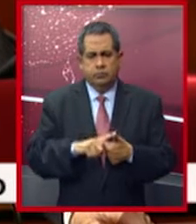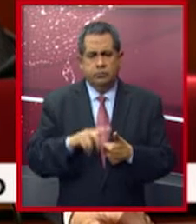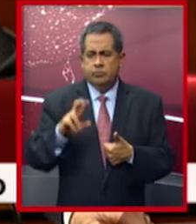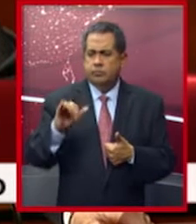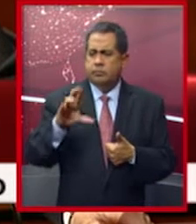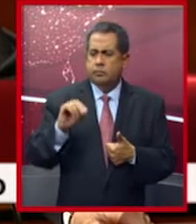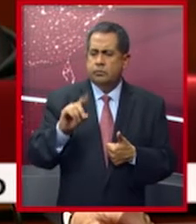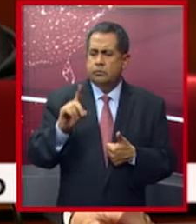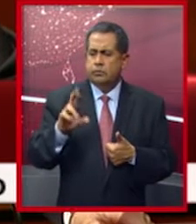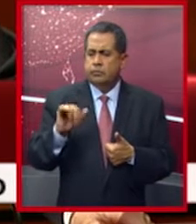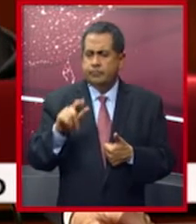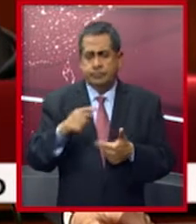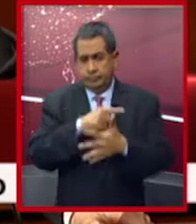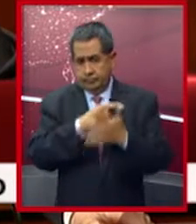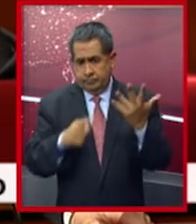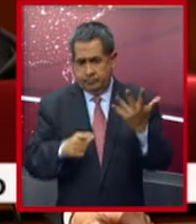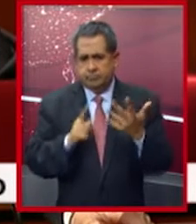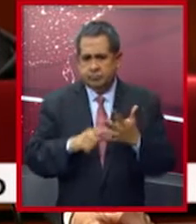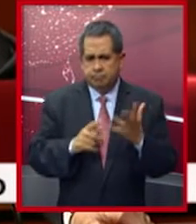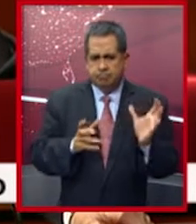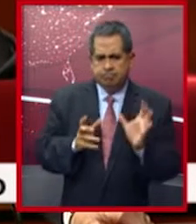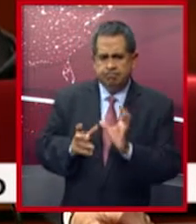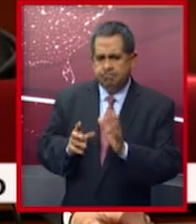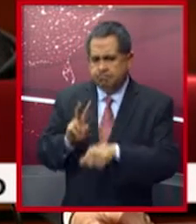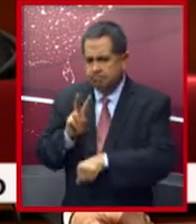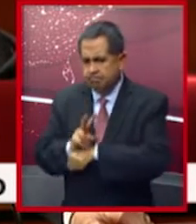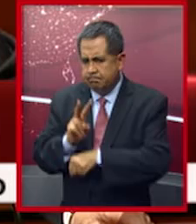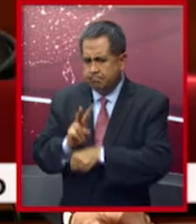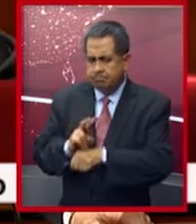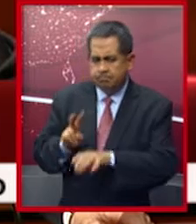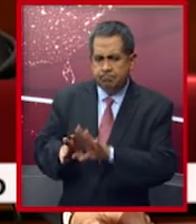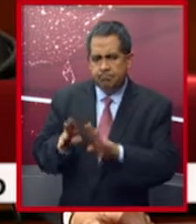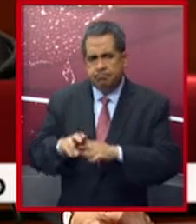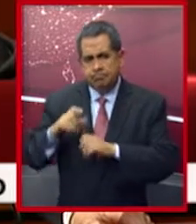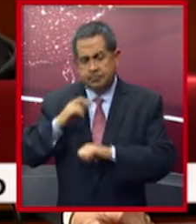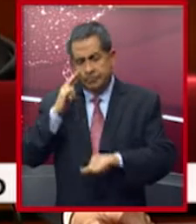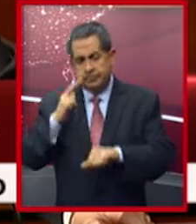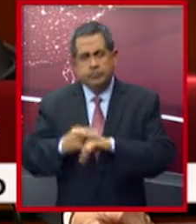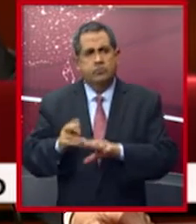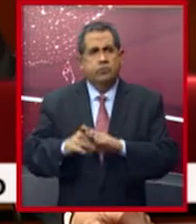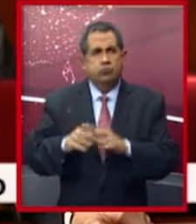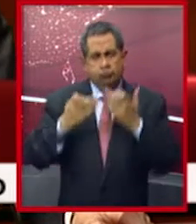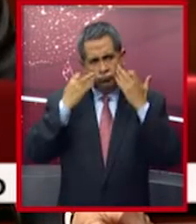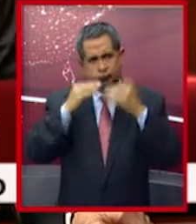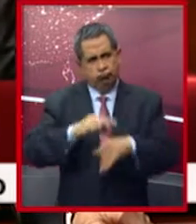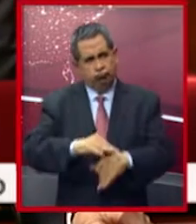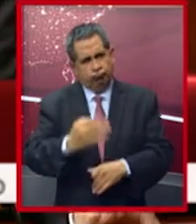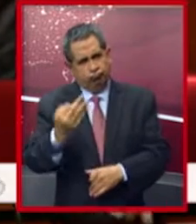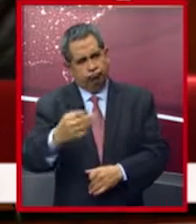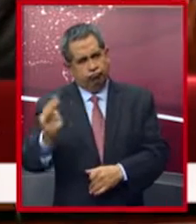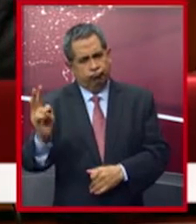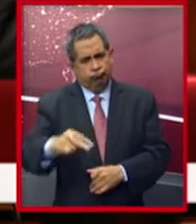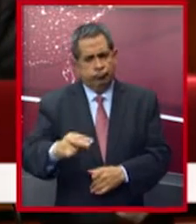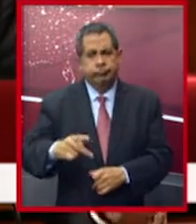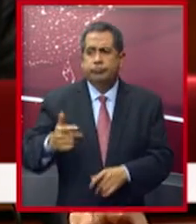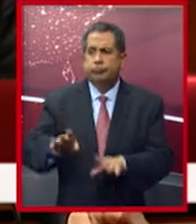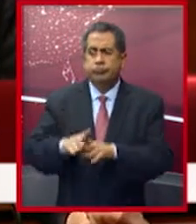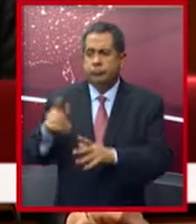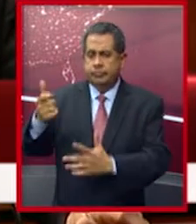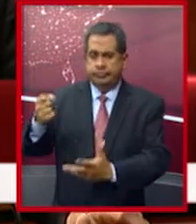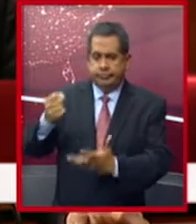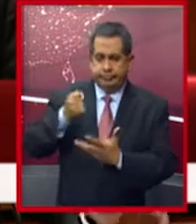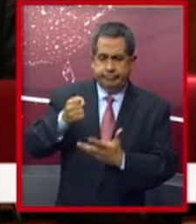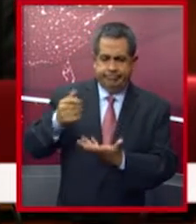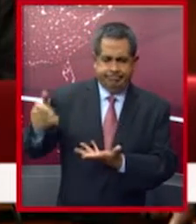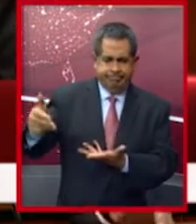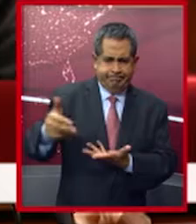Rafael, para que ellos puedan vigilar y constatar ante la sociedad mexicana que los recursos que se